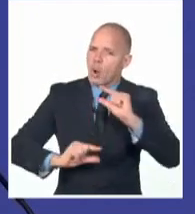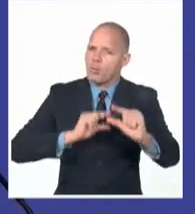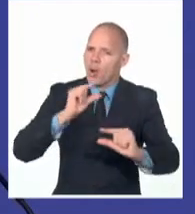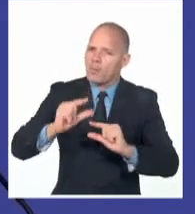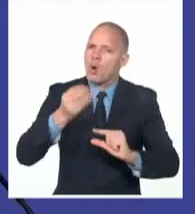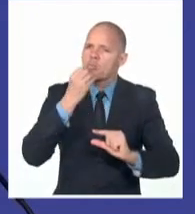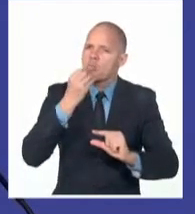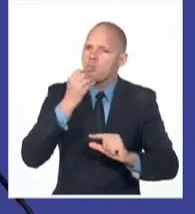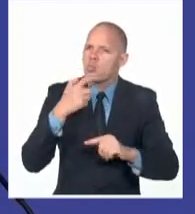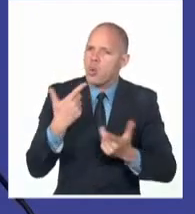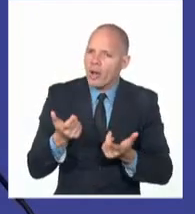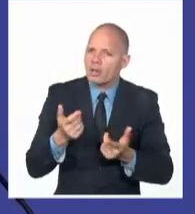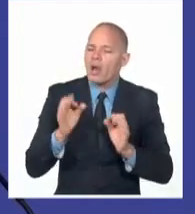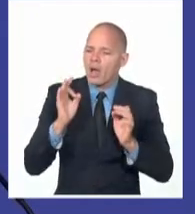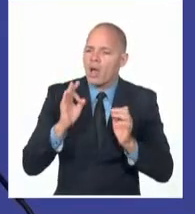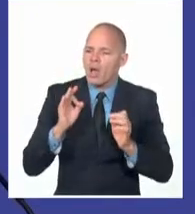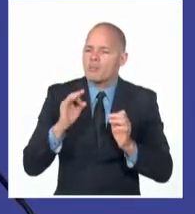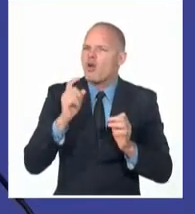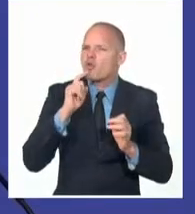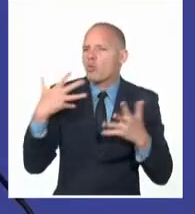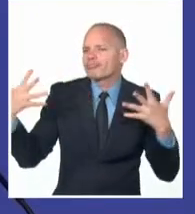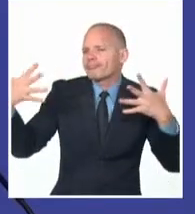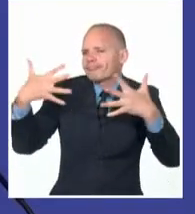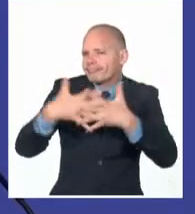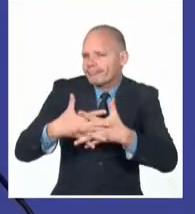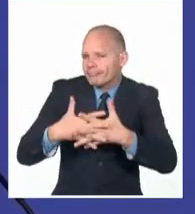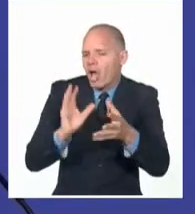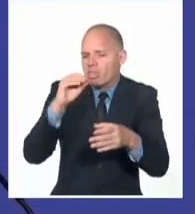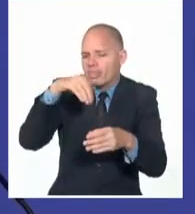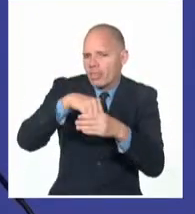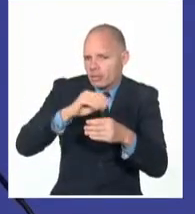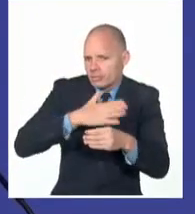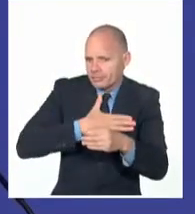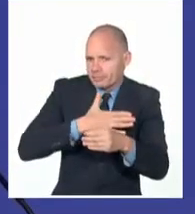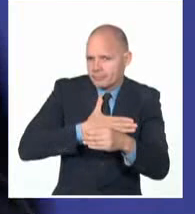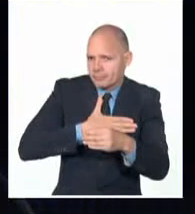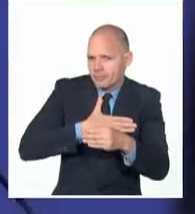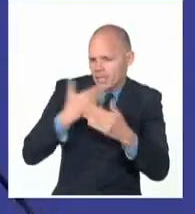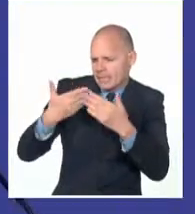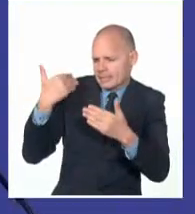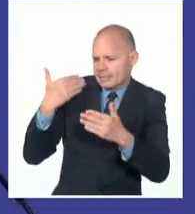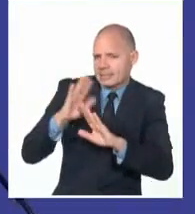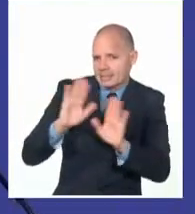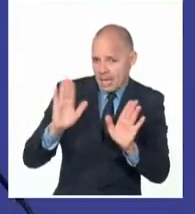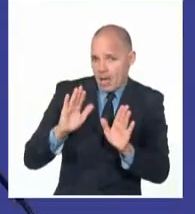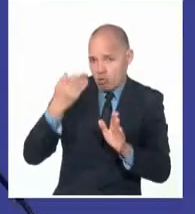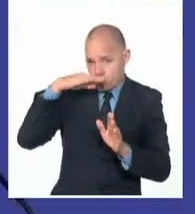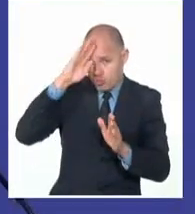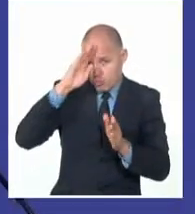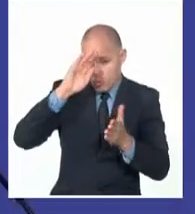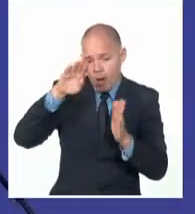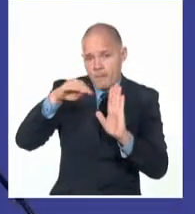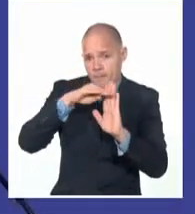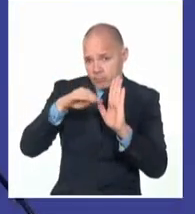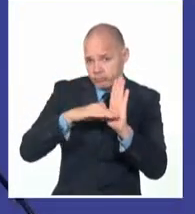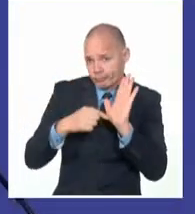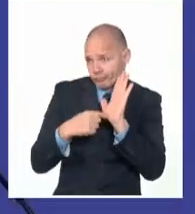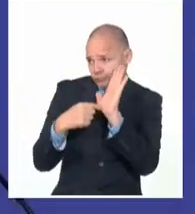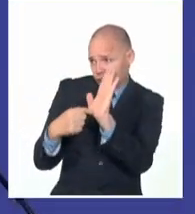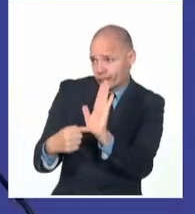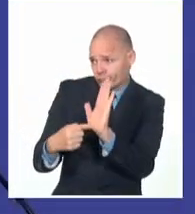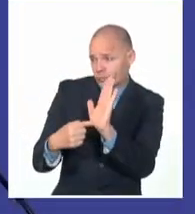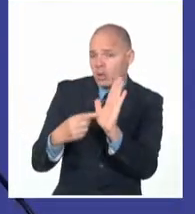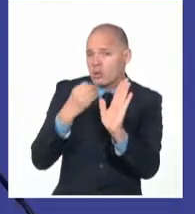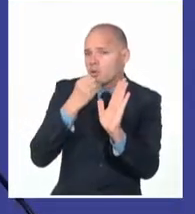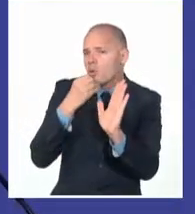nuevos espacios de integración, Cuba presentó un proyecto atractivo y de interés mutuo